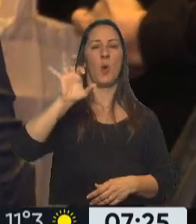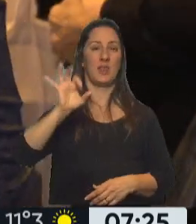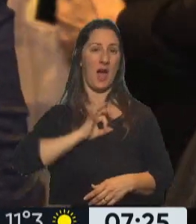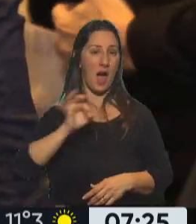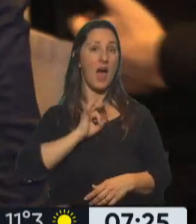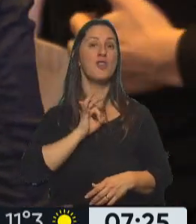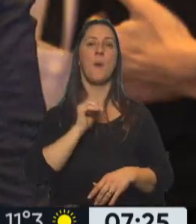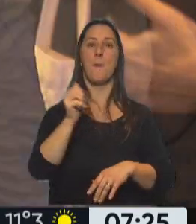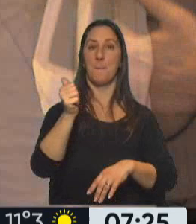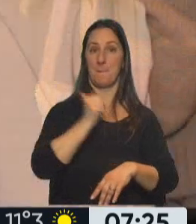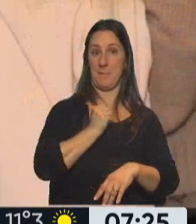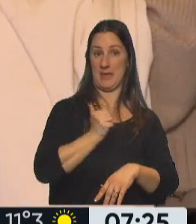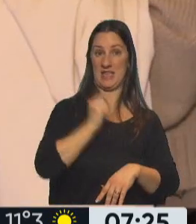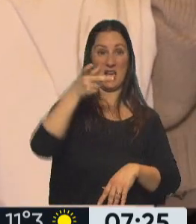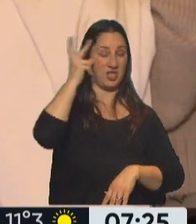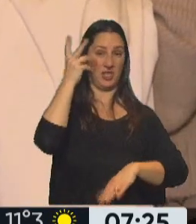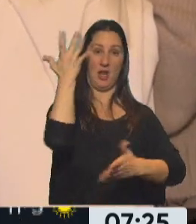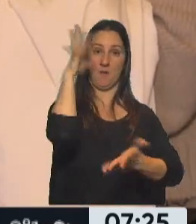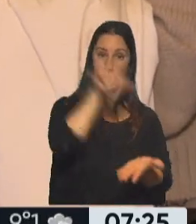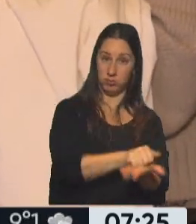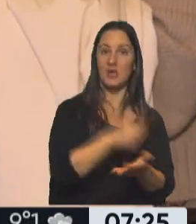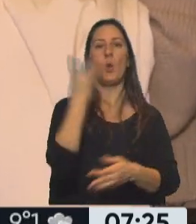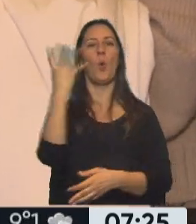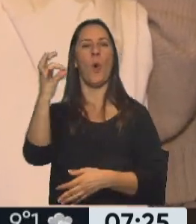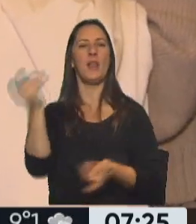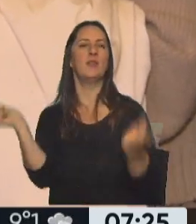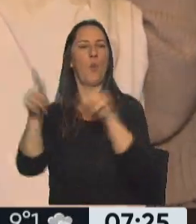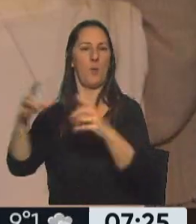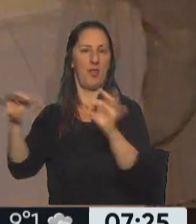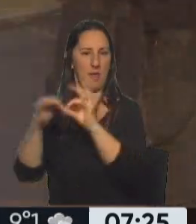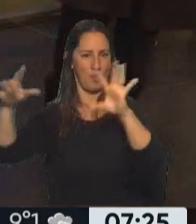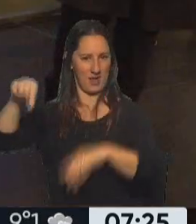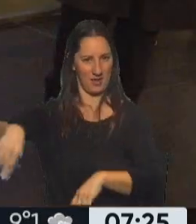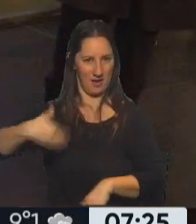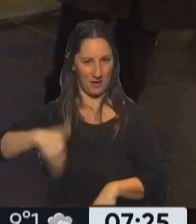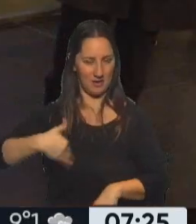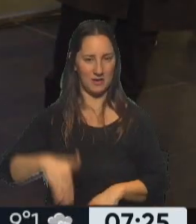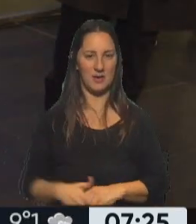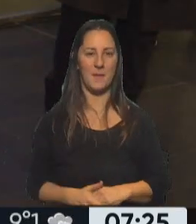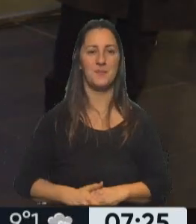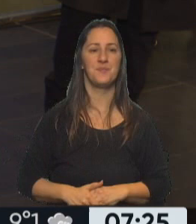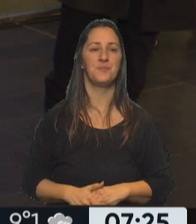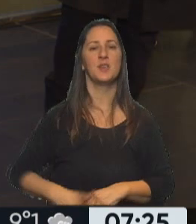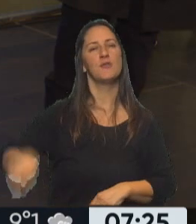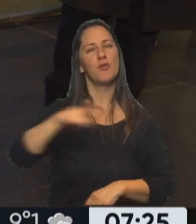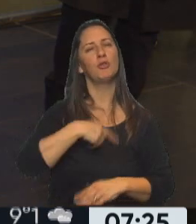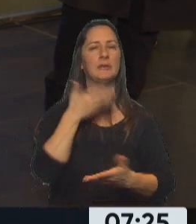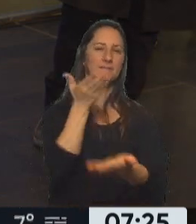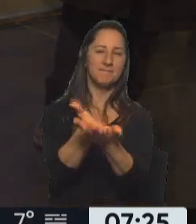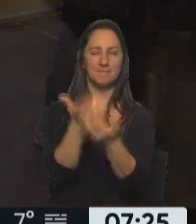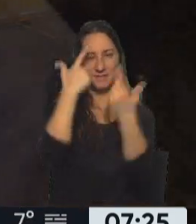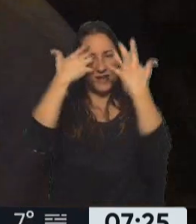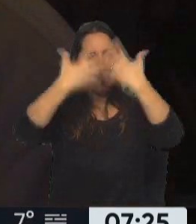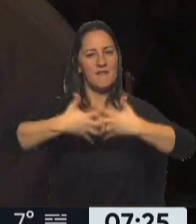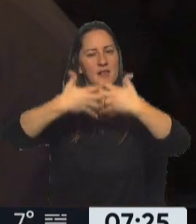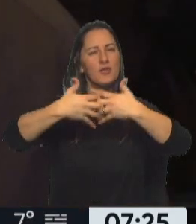del golpe en Chile y los 40 años de la vuelta de la democracia en Argentina. Es una invitación a reflexionar y a